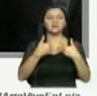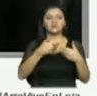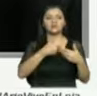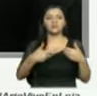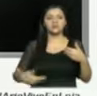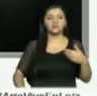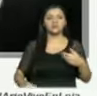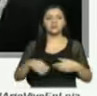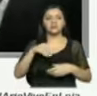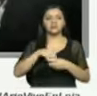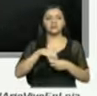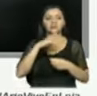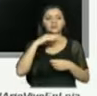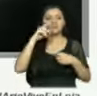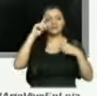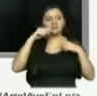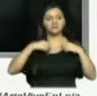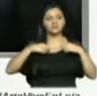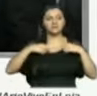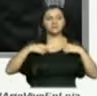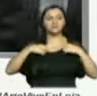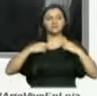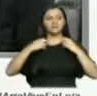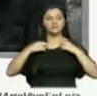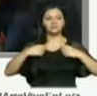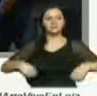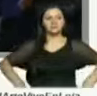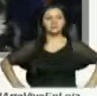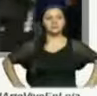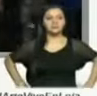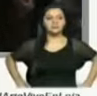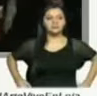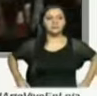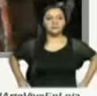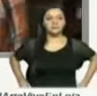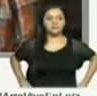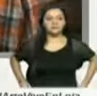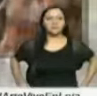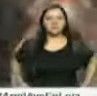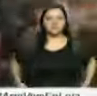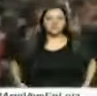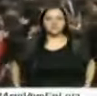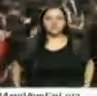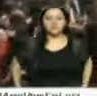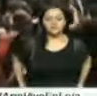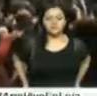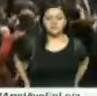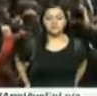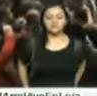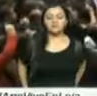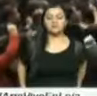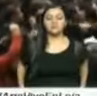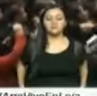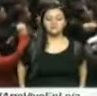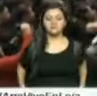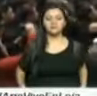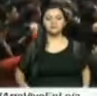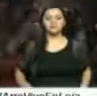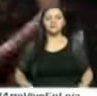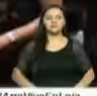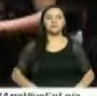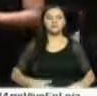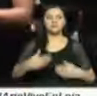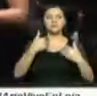República, Rafael Correa, acaba de ingresar ya al Gran Teatro Benjamín Carrión, uno de los más grandes o